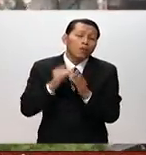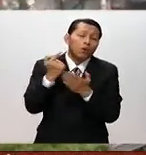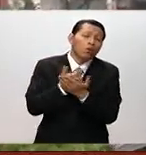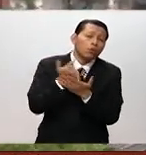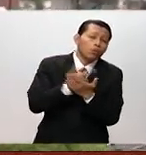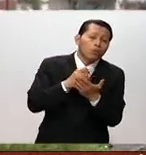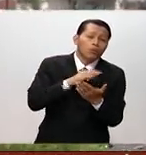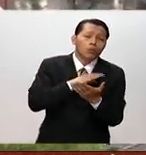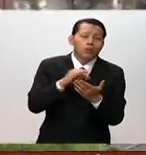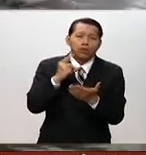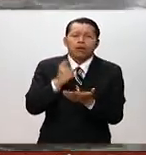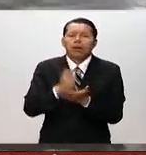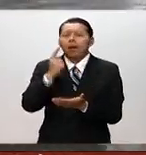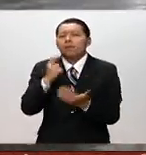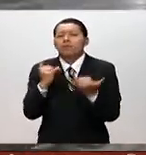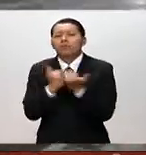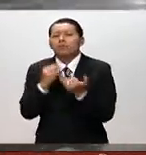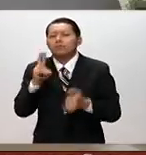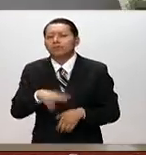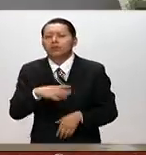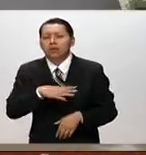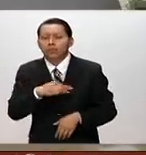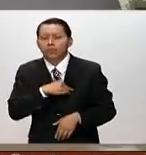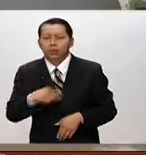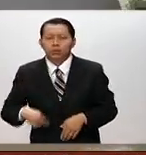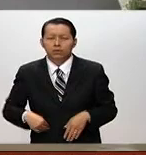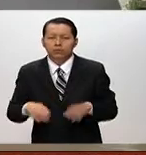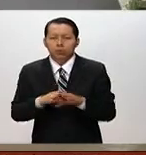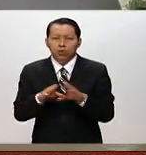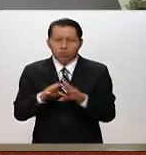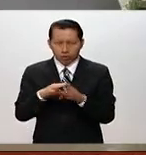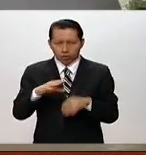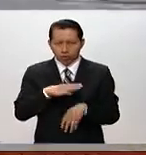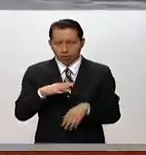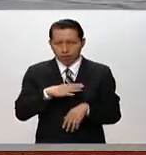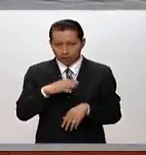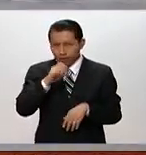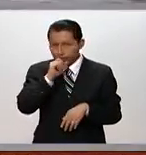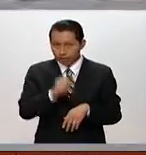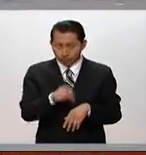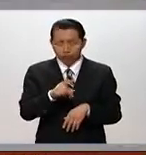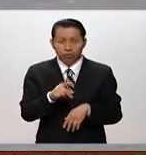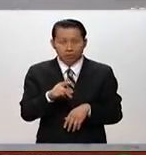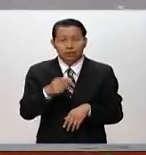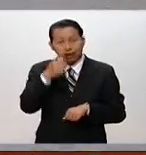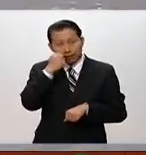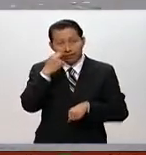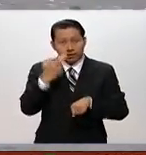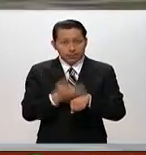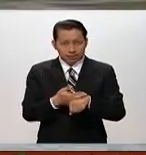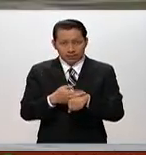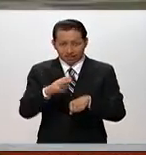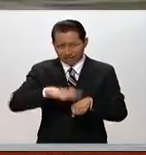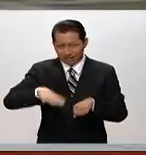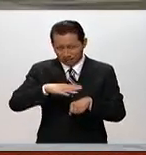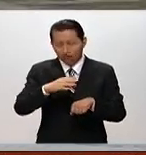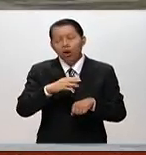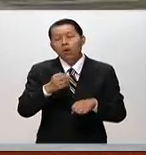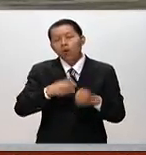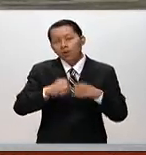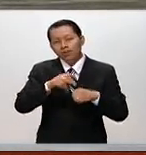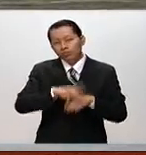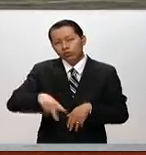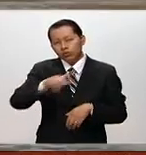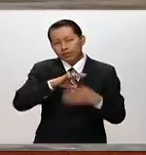sí, de gravedad en 49 municipios en lo que se refiere a la infraestructura. La Secretaría de Infraestructura y Obras Públicas estaba